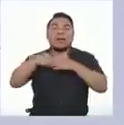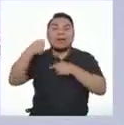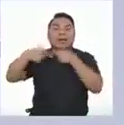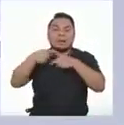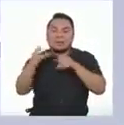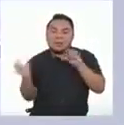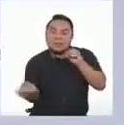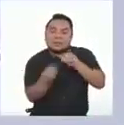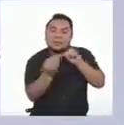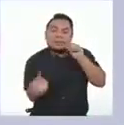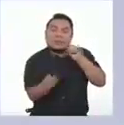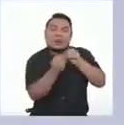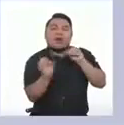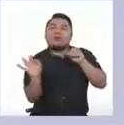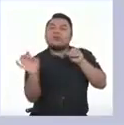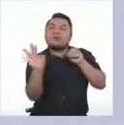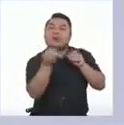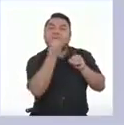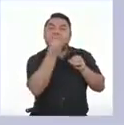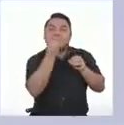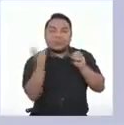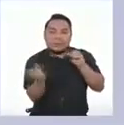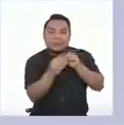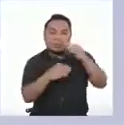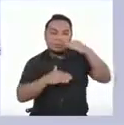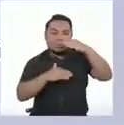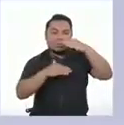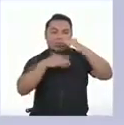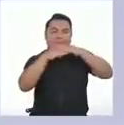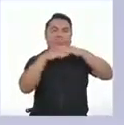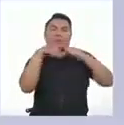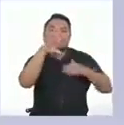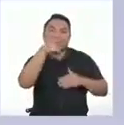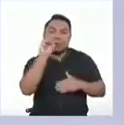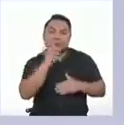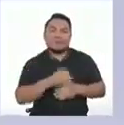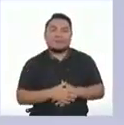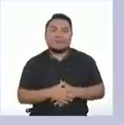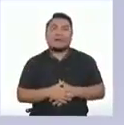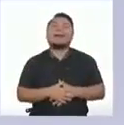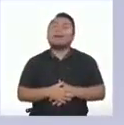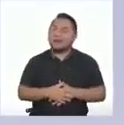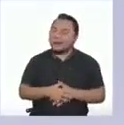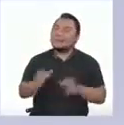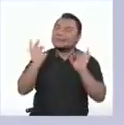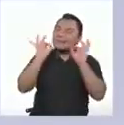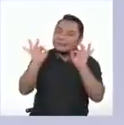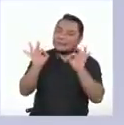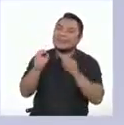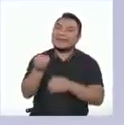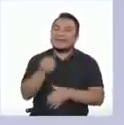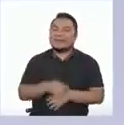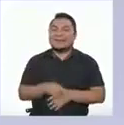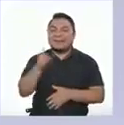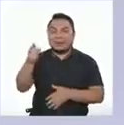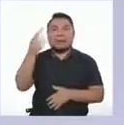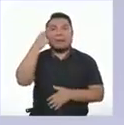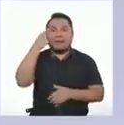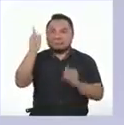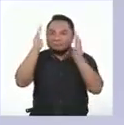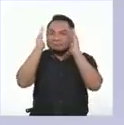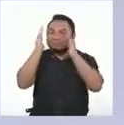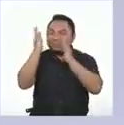que complementar mi alimentación con otros alimentos que tengan proteína. ¡Excelente, Patricia! Se nota que has